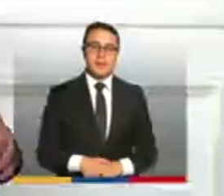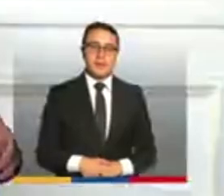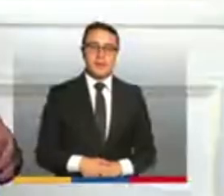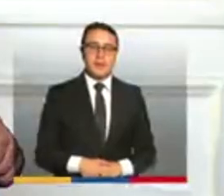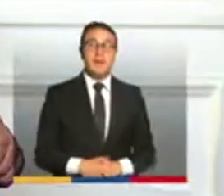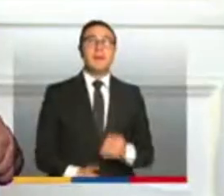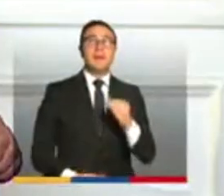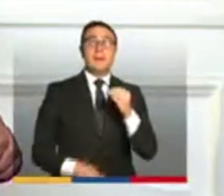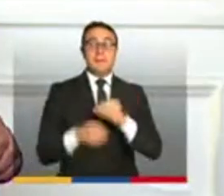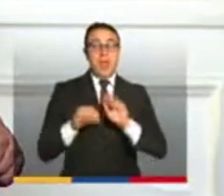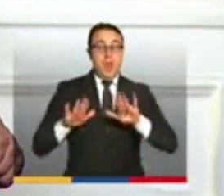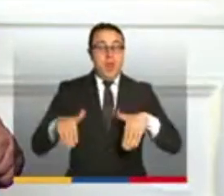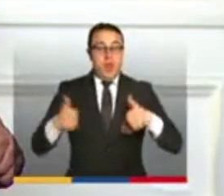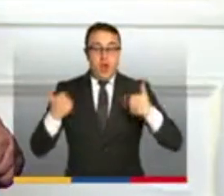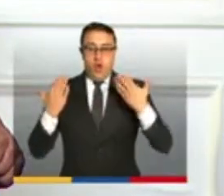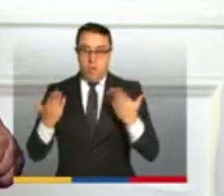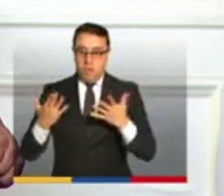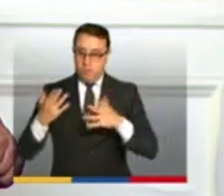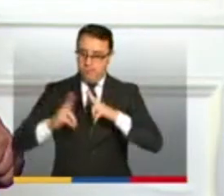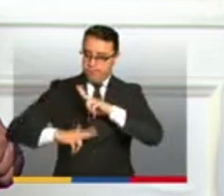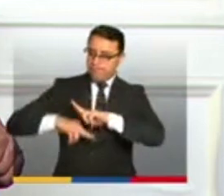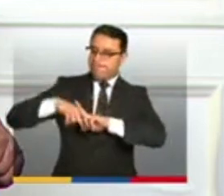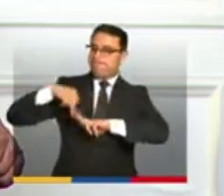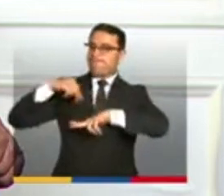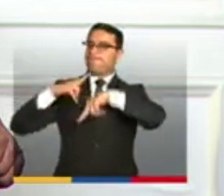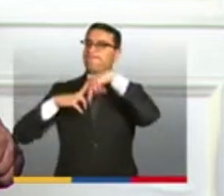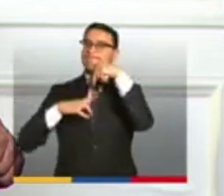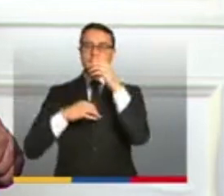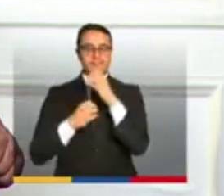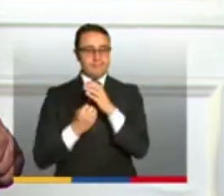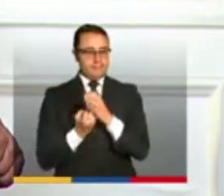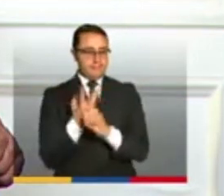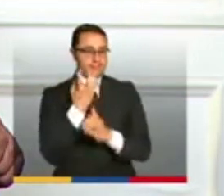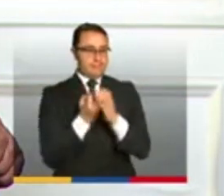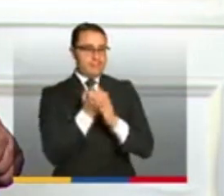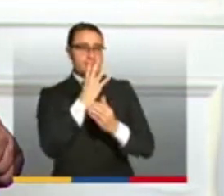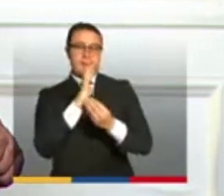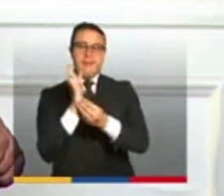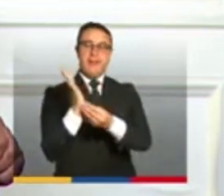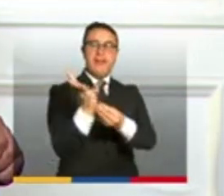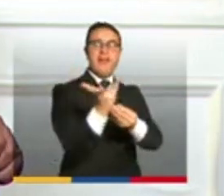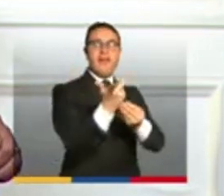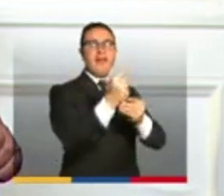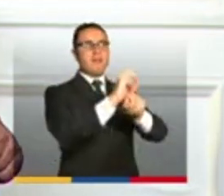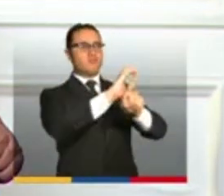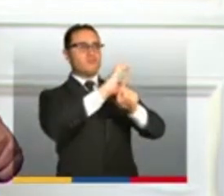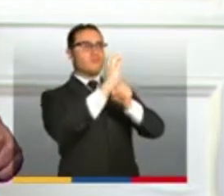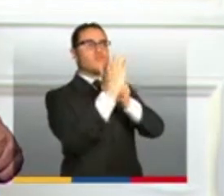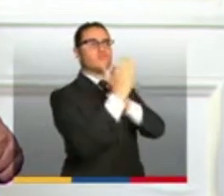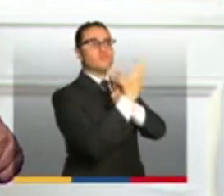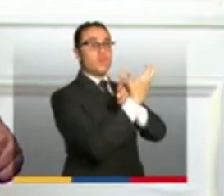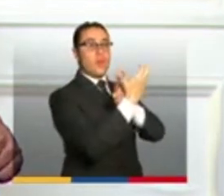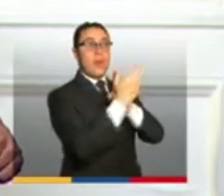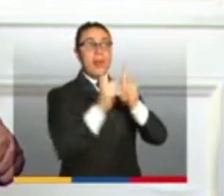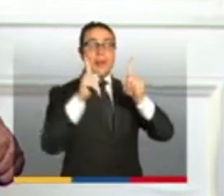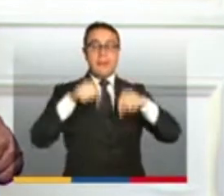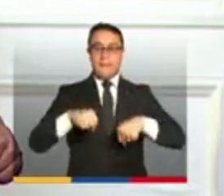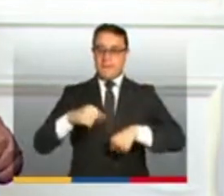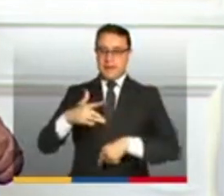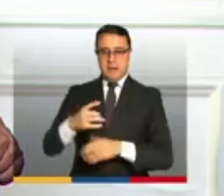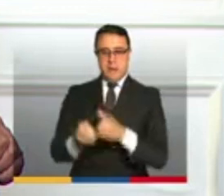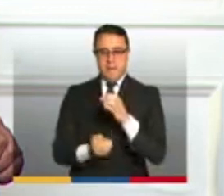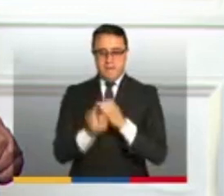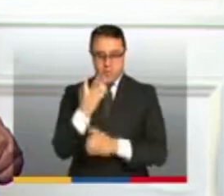construir, producir, sentir el arte, la cultura, y cómo producir, sentir y